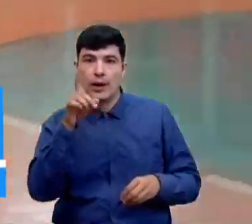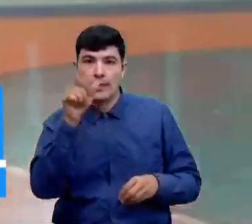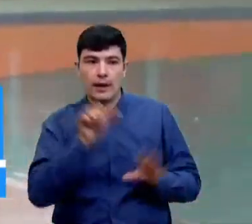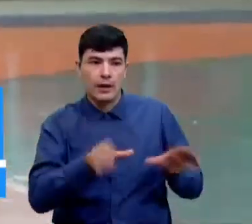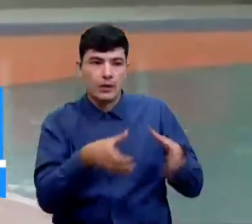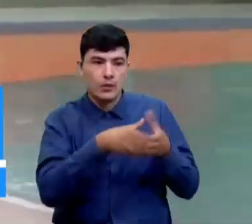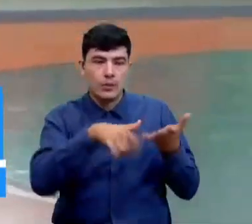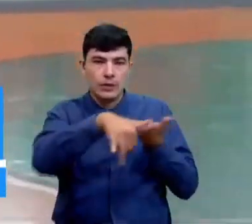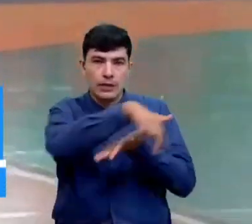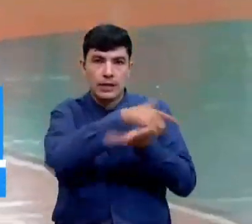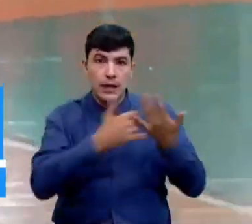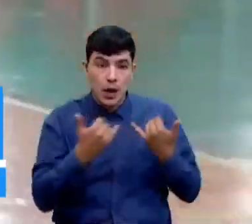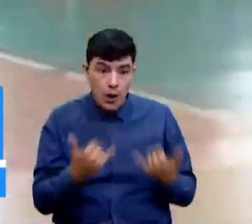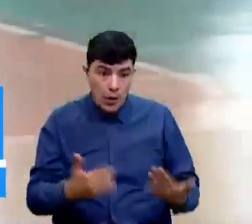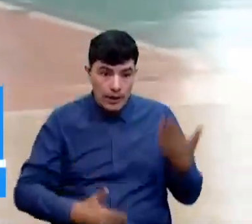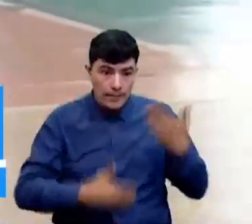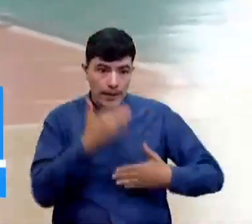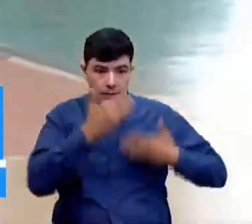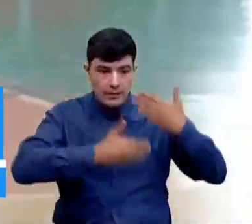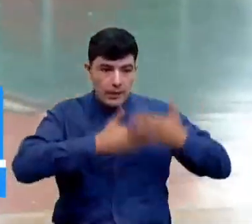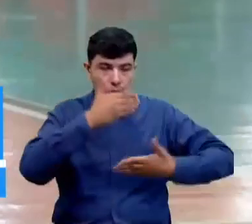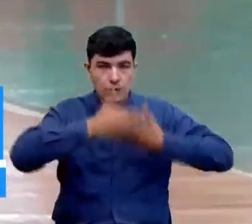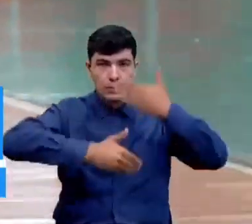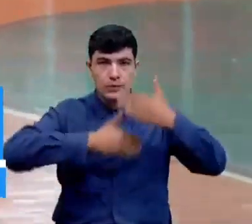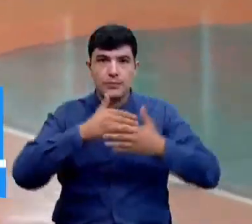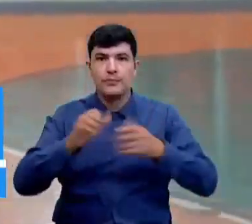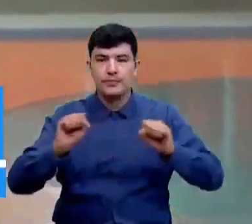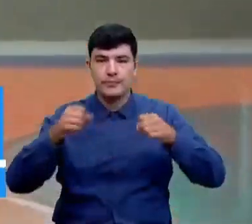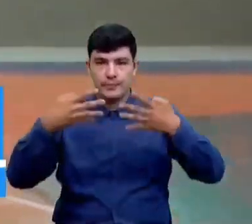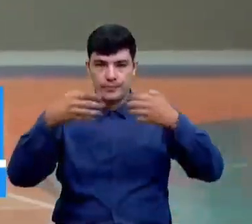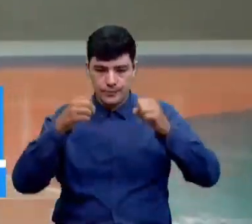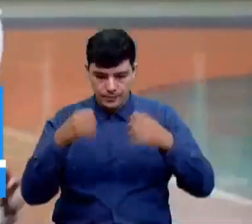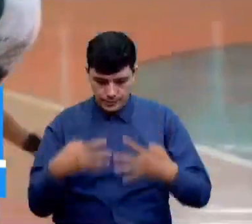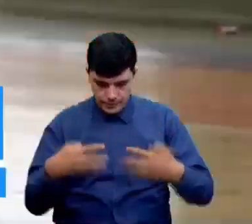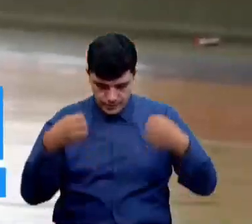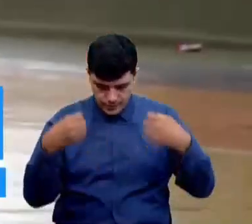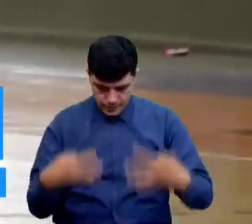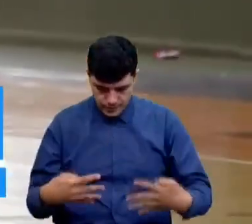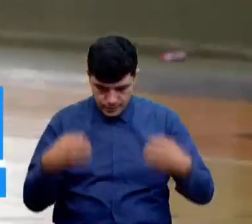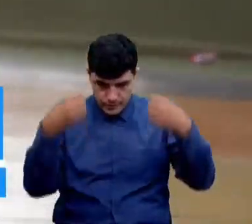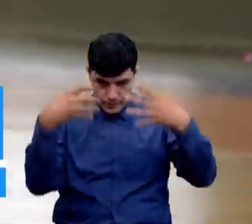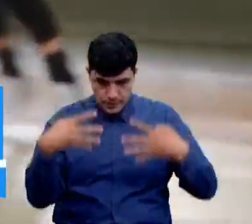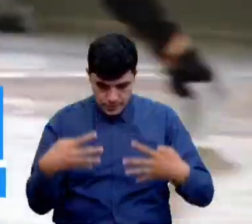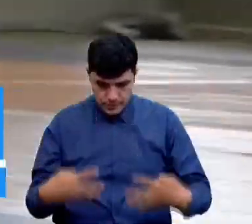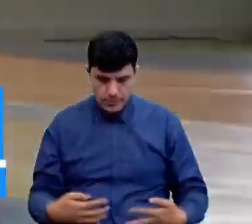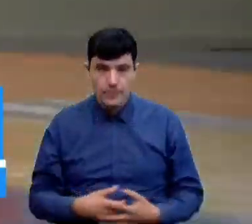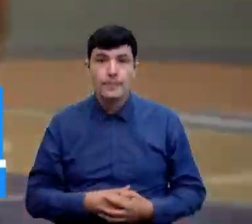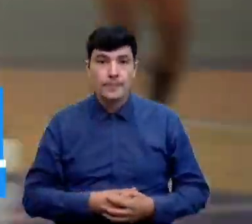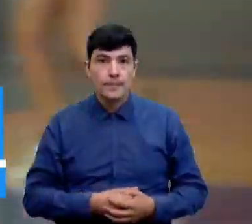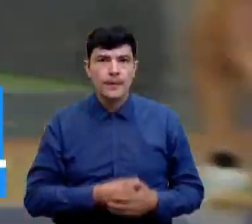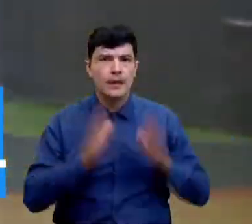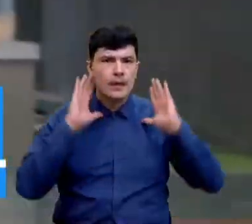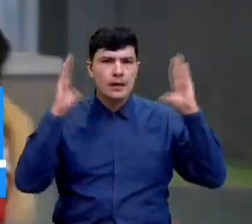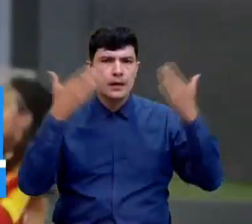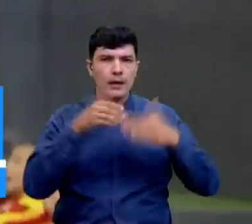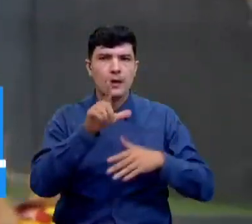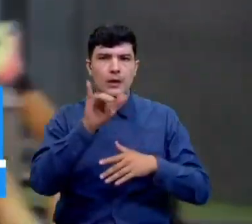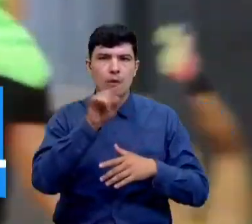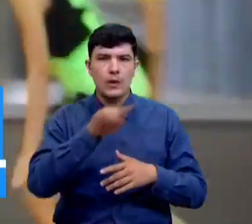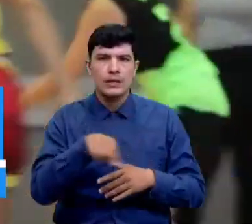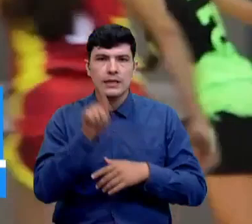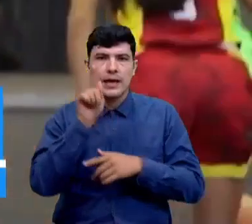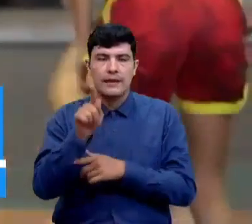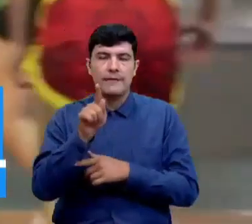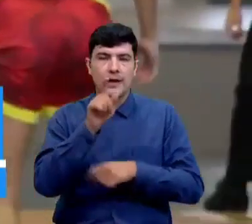Hoy empezó la fase de los cuadrangulares en el Coliseo Luis F. Castellanos a la 1:30 de la